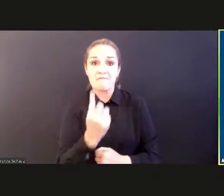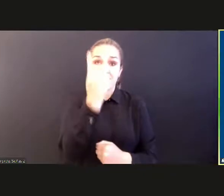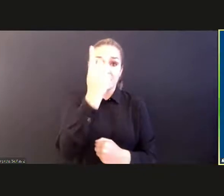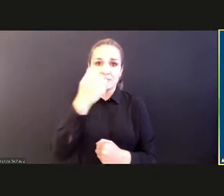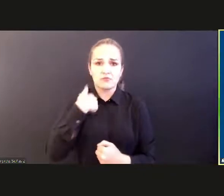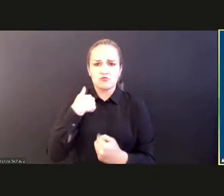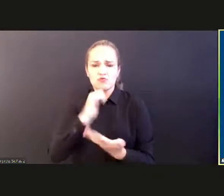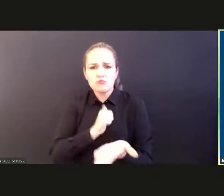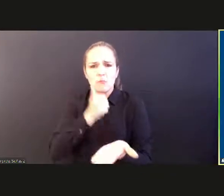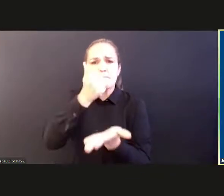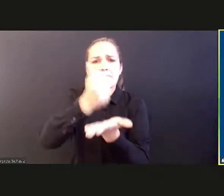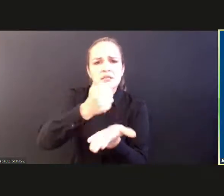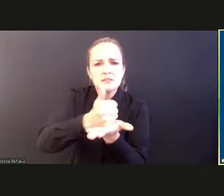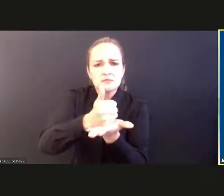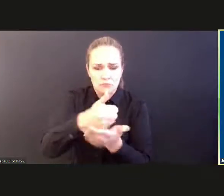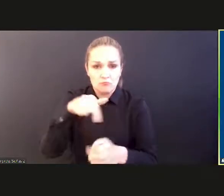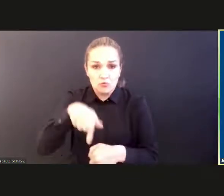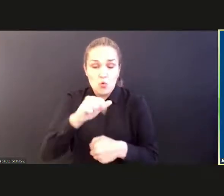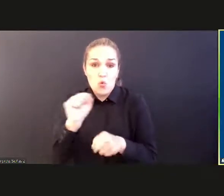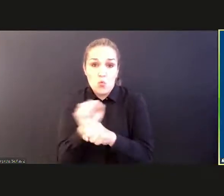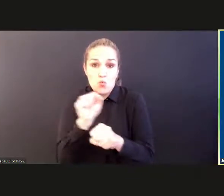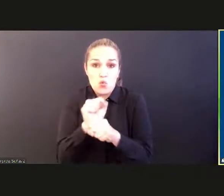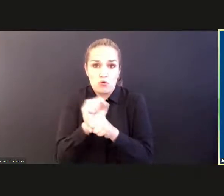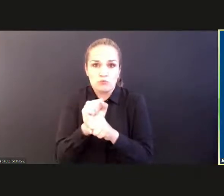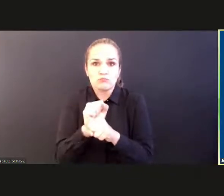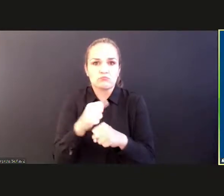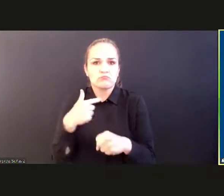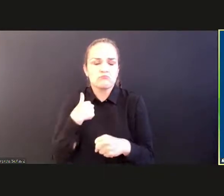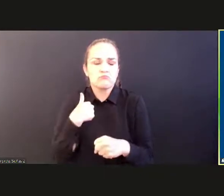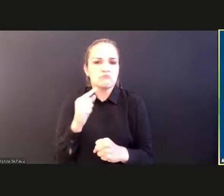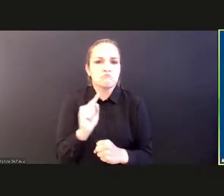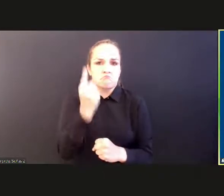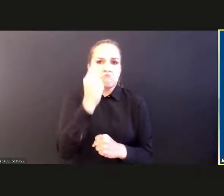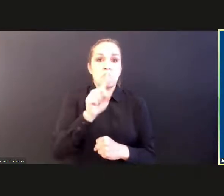la participación, es tan difícil